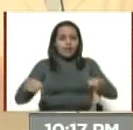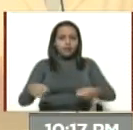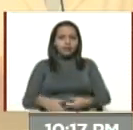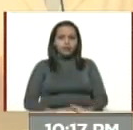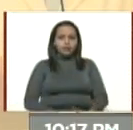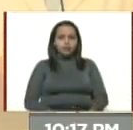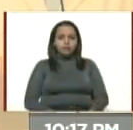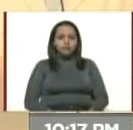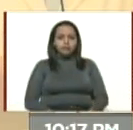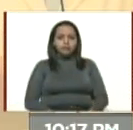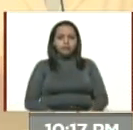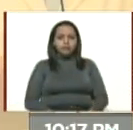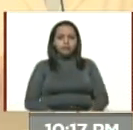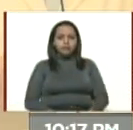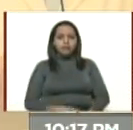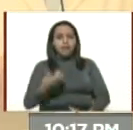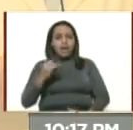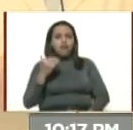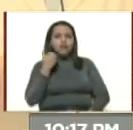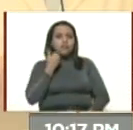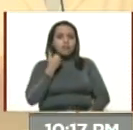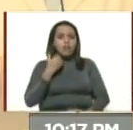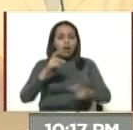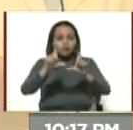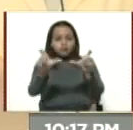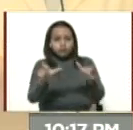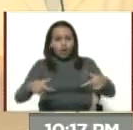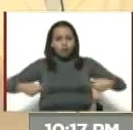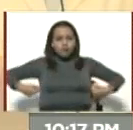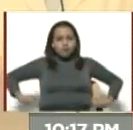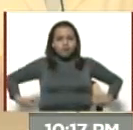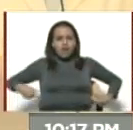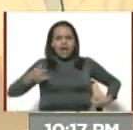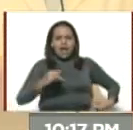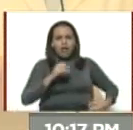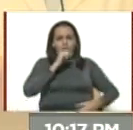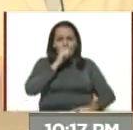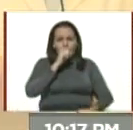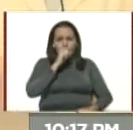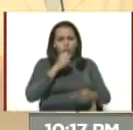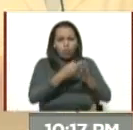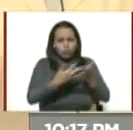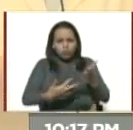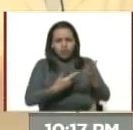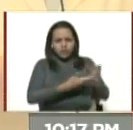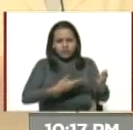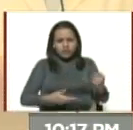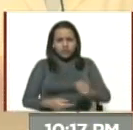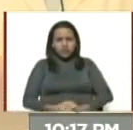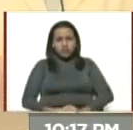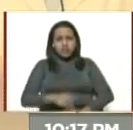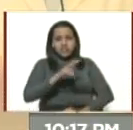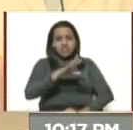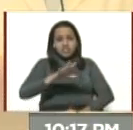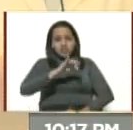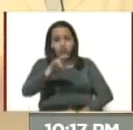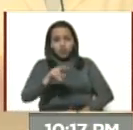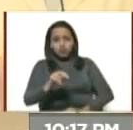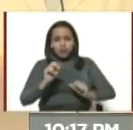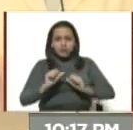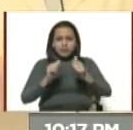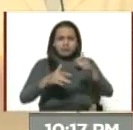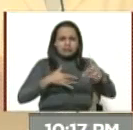las pulgas. Él tenía una enfermedad pulmonar infecciosa crónica, una tuberculosis, y el 25 de junio empezó a presentar